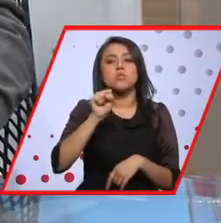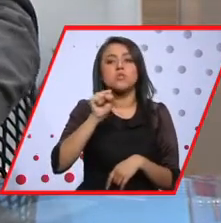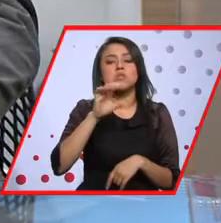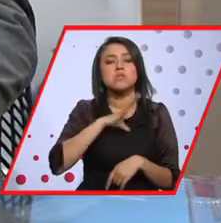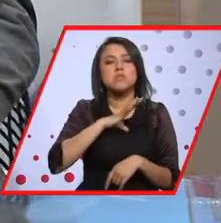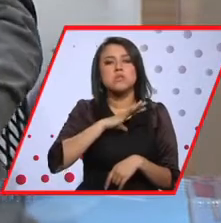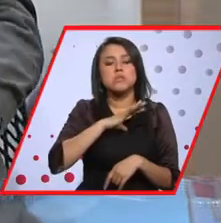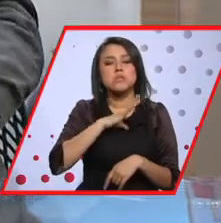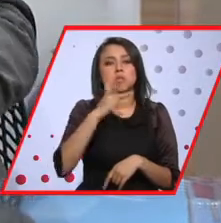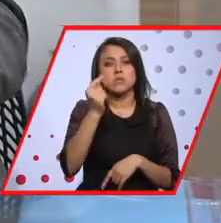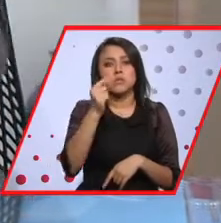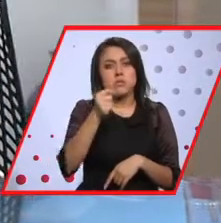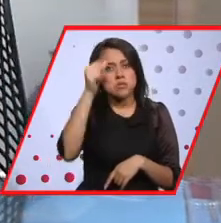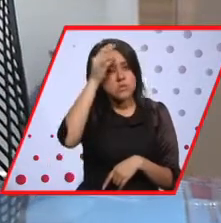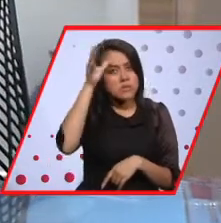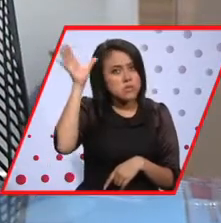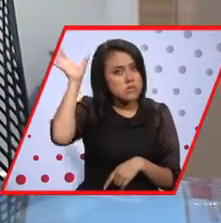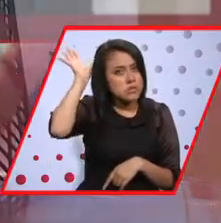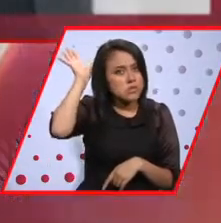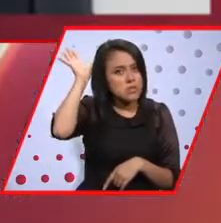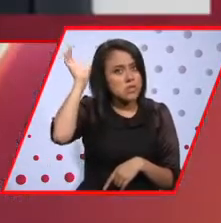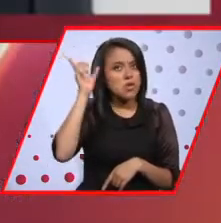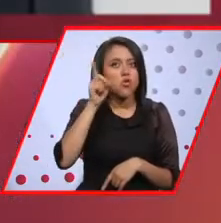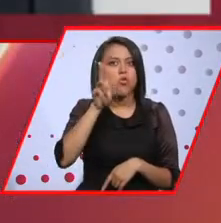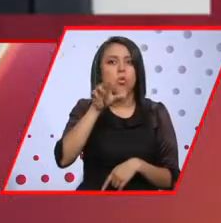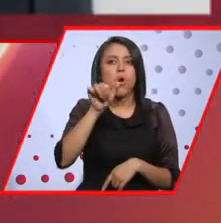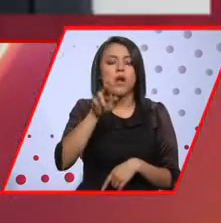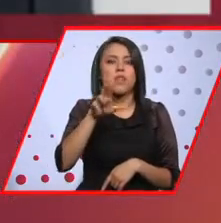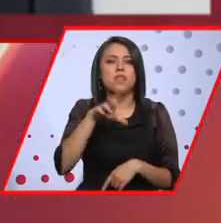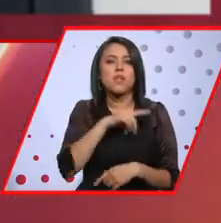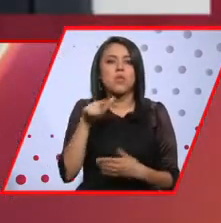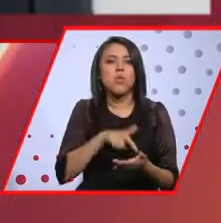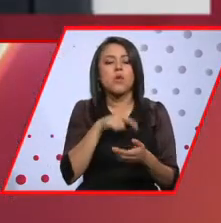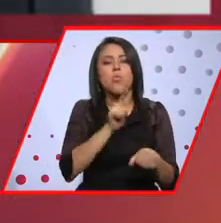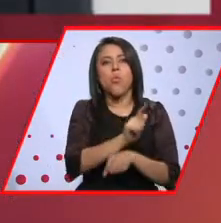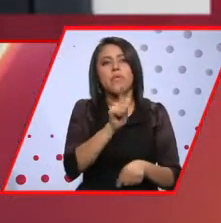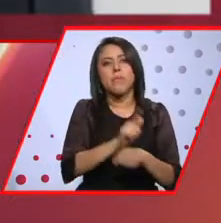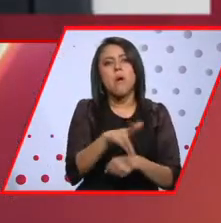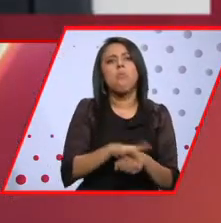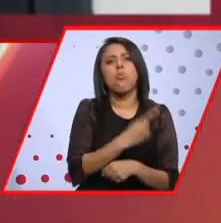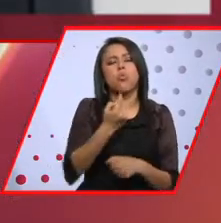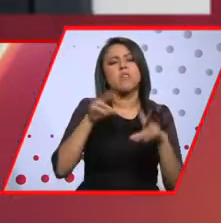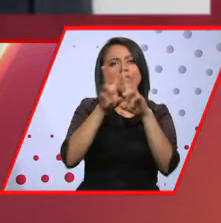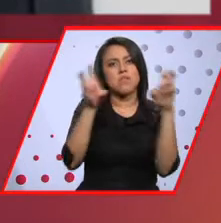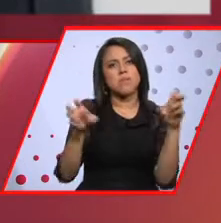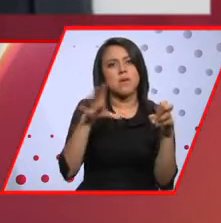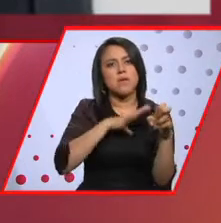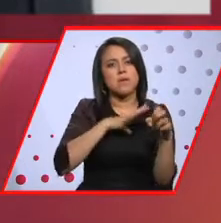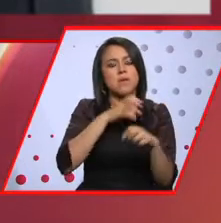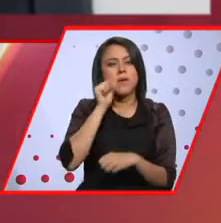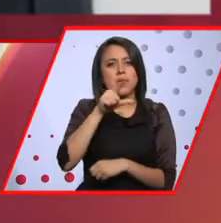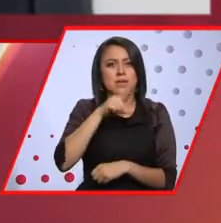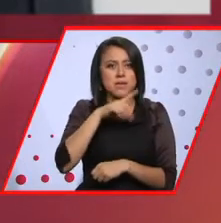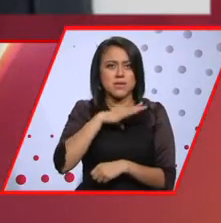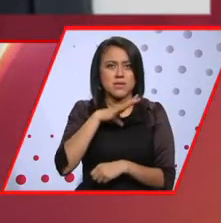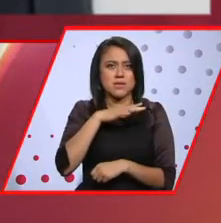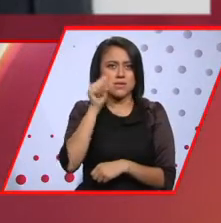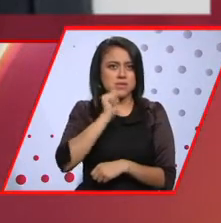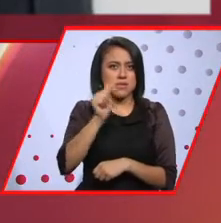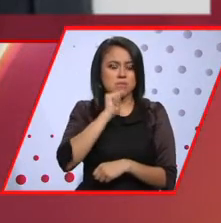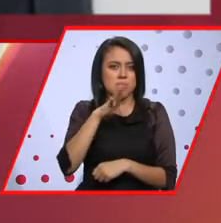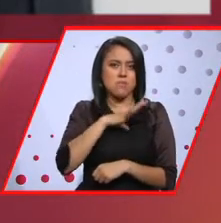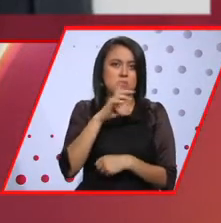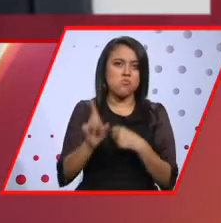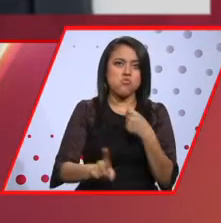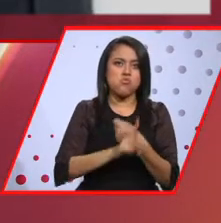Azteca, Guatemala. Javier Duarte es el tema. ¿Y por qué es el tema? Porque muchos de los casos que hemos presentado nosotros en A Quien Corresponda, de las carencias que